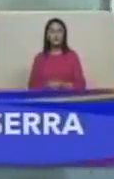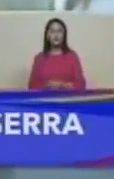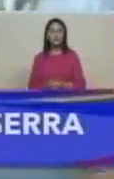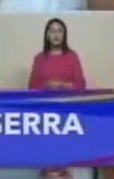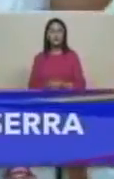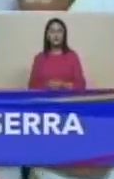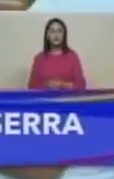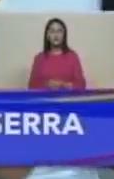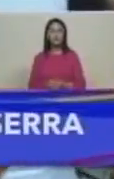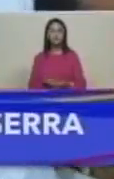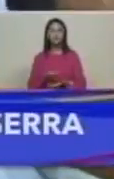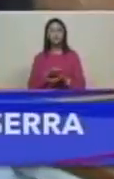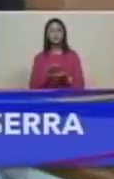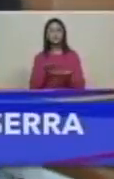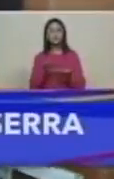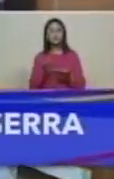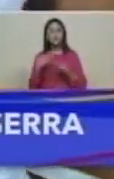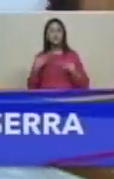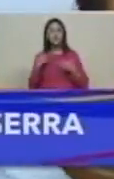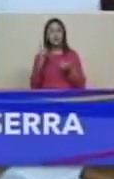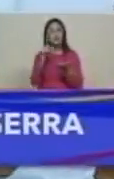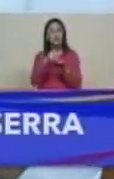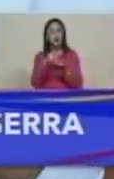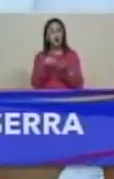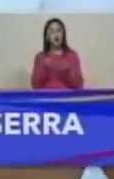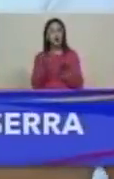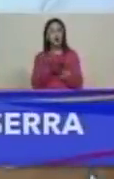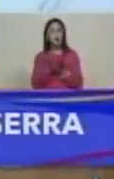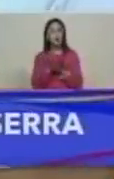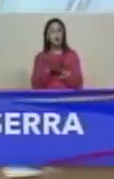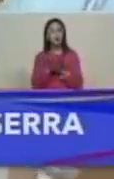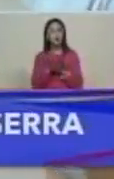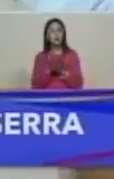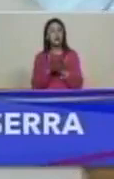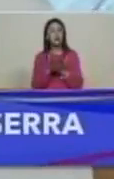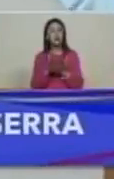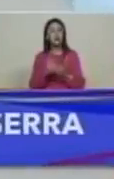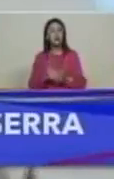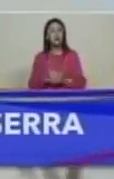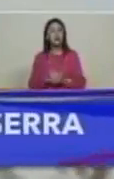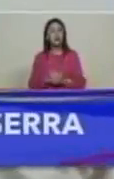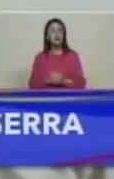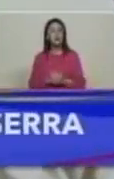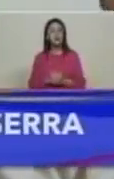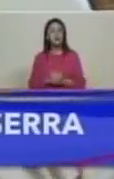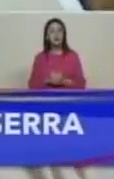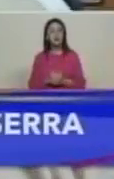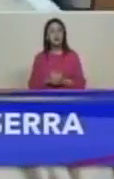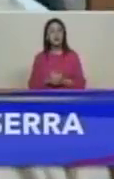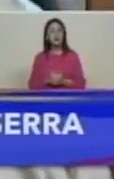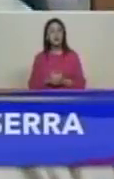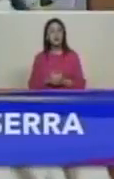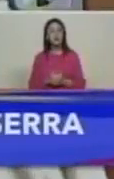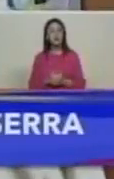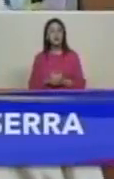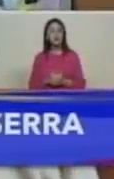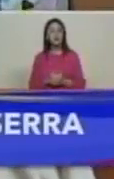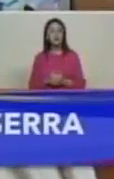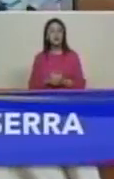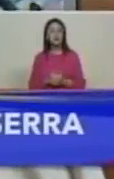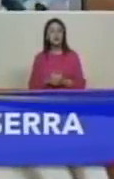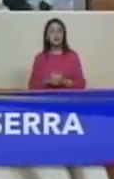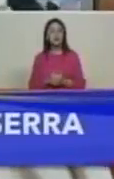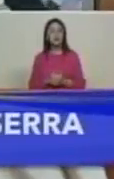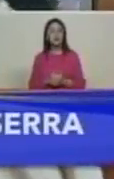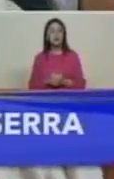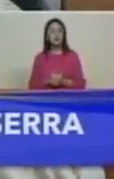Nosotros aquí, salud llega a la escuela, es un circuito. Por aquí iniciamos con la evaluación antropométrica, donde se va a valorar